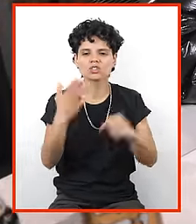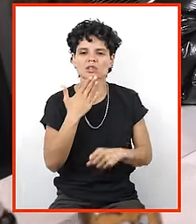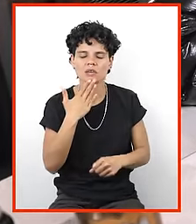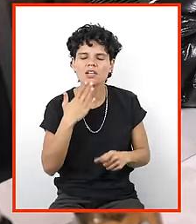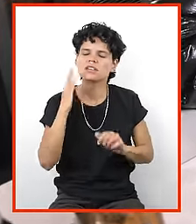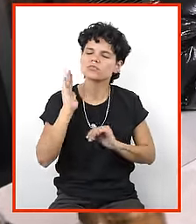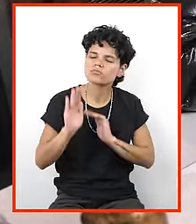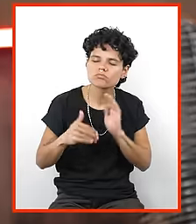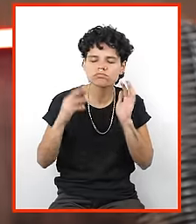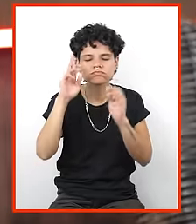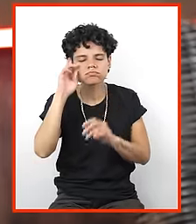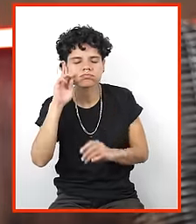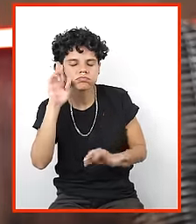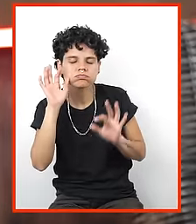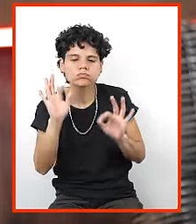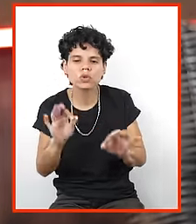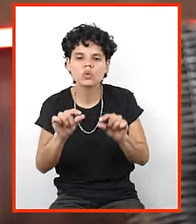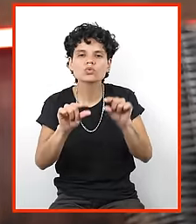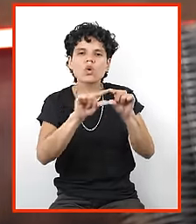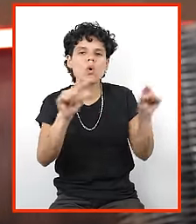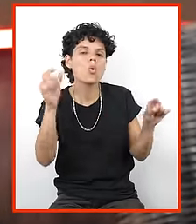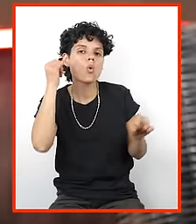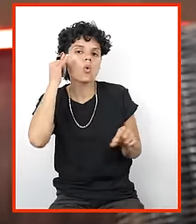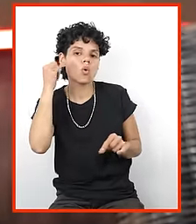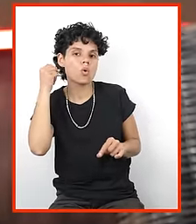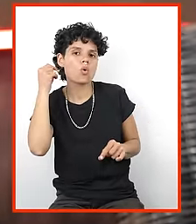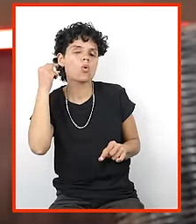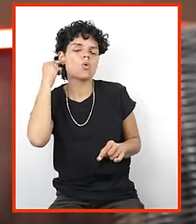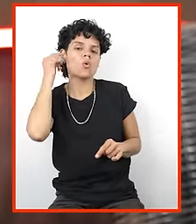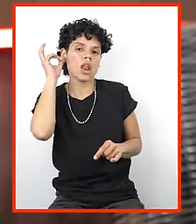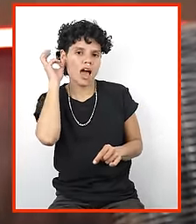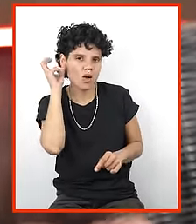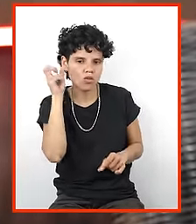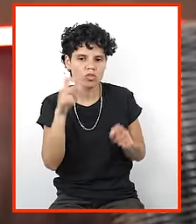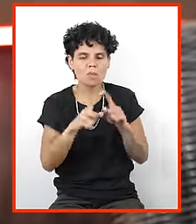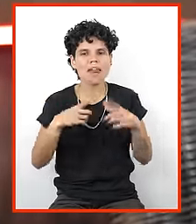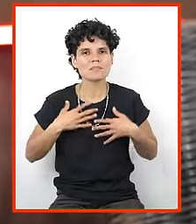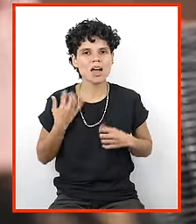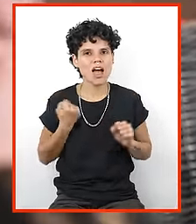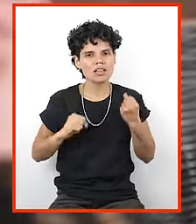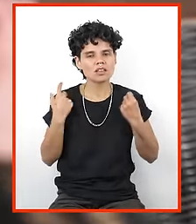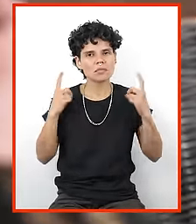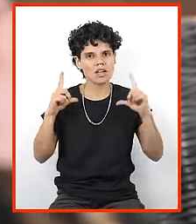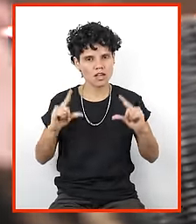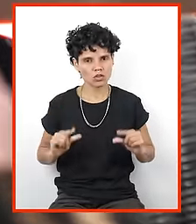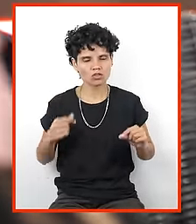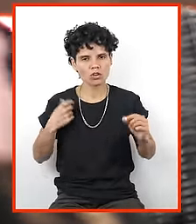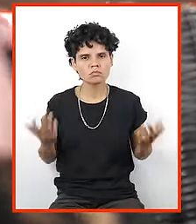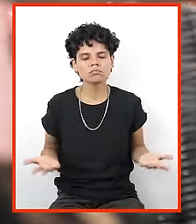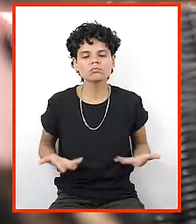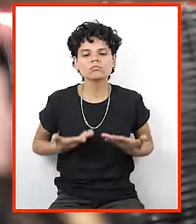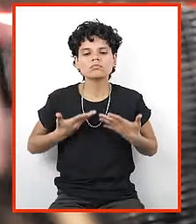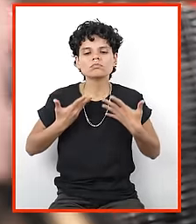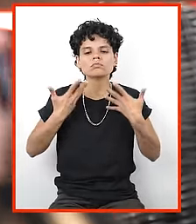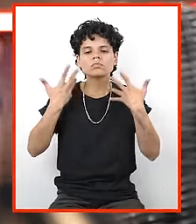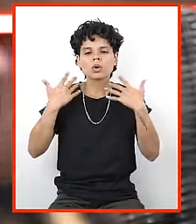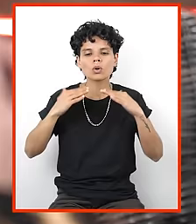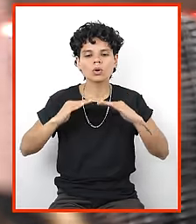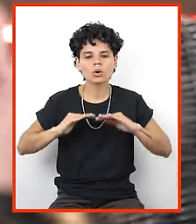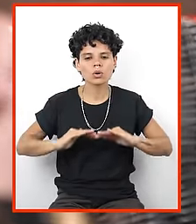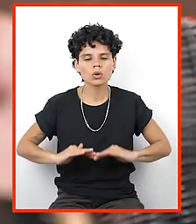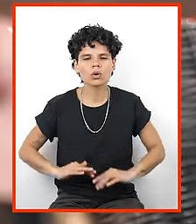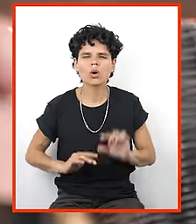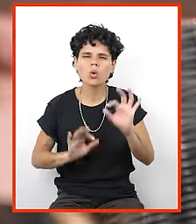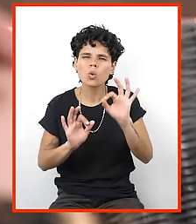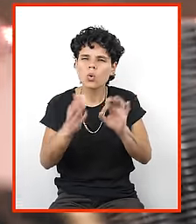esas había un audio que yo escuchaba que me ayudaba mucho como para calmar mi ansiedad. Y estaba haciendo ese ejercicio después de un día